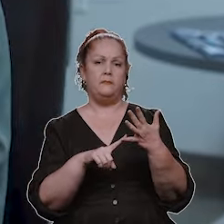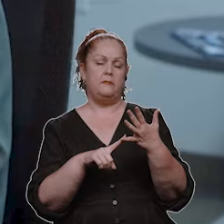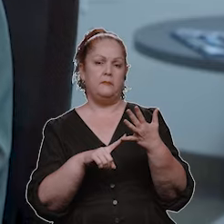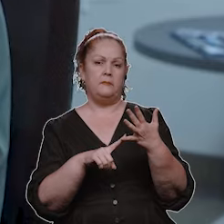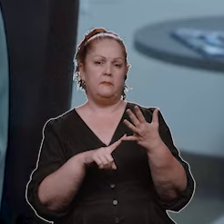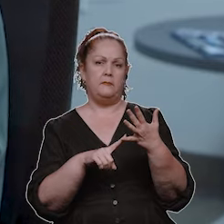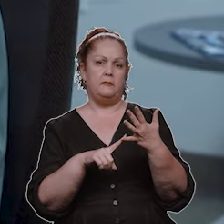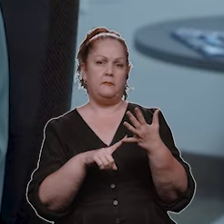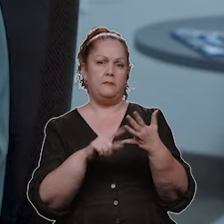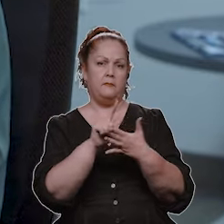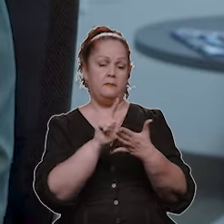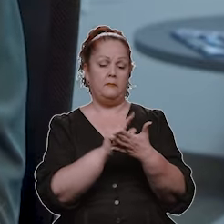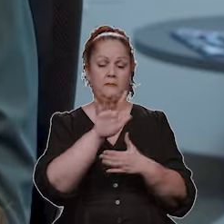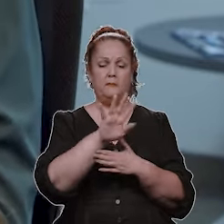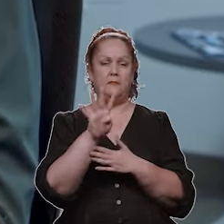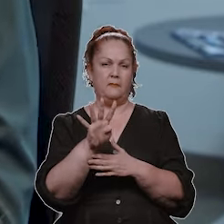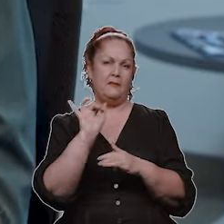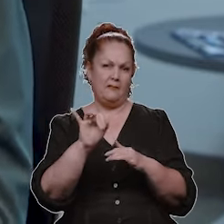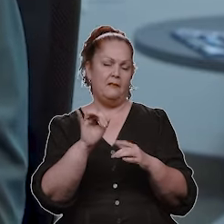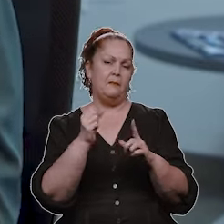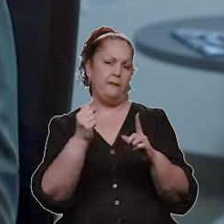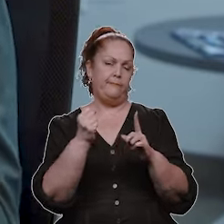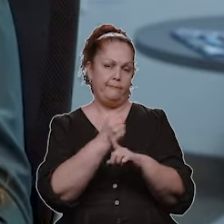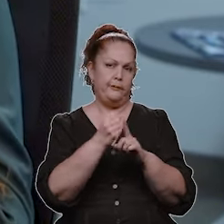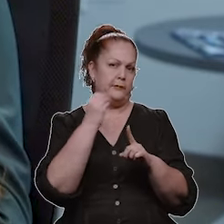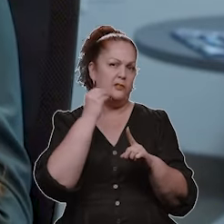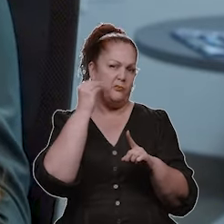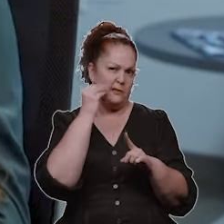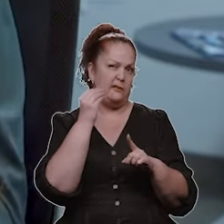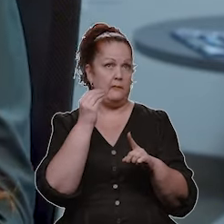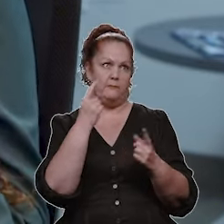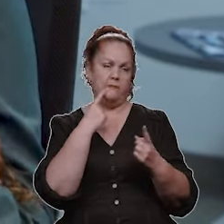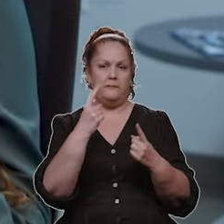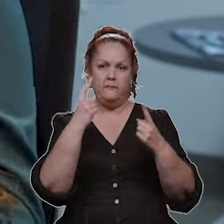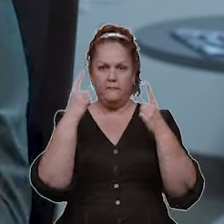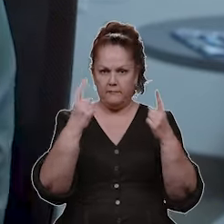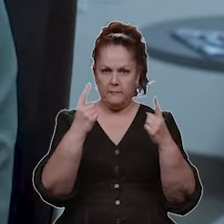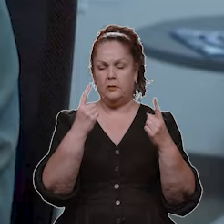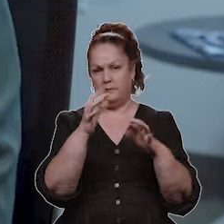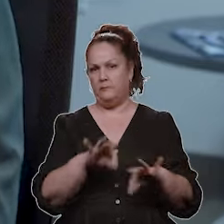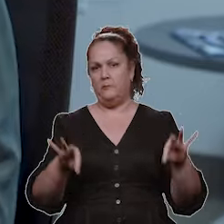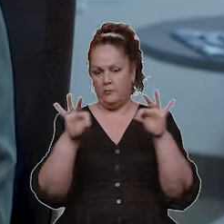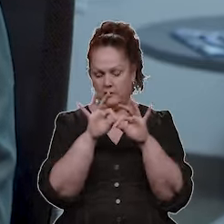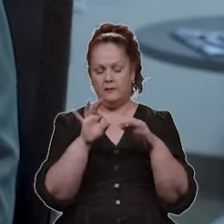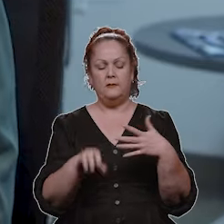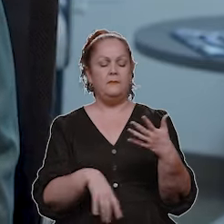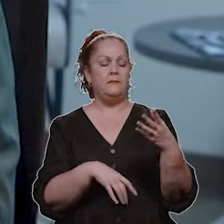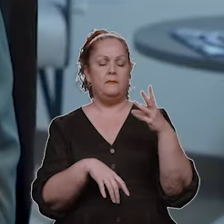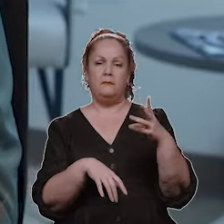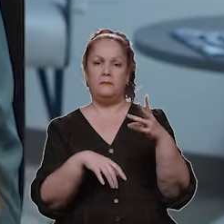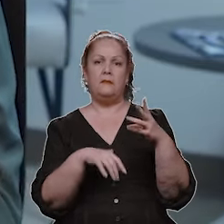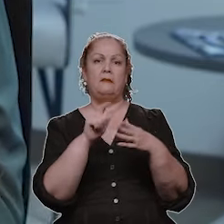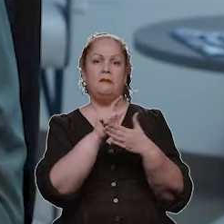atendemos también casos de ley 54 que es la ley de prevención de violencia doméstica muy conocida verdad y muy importante